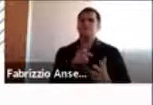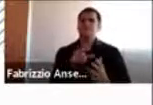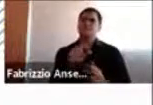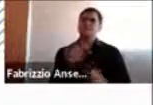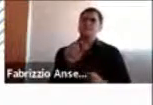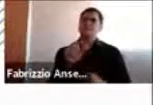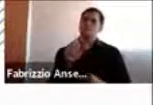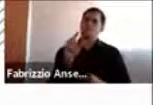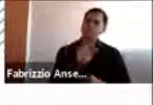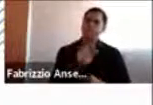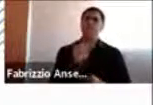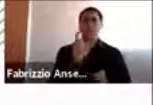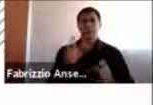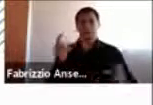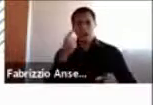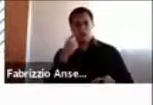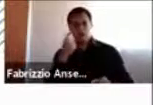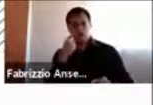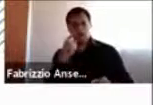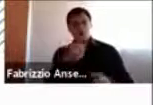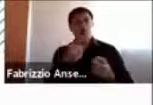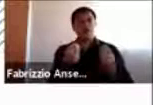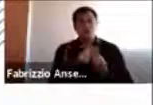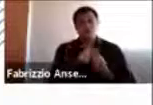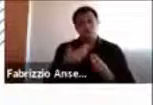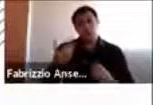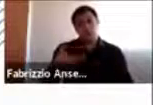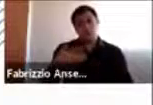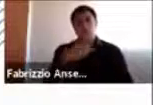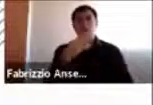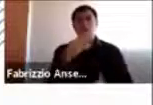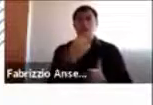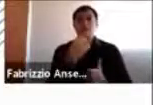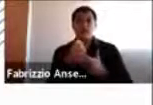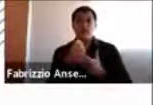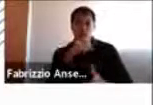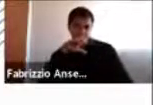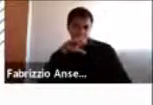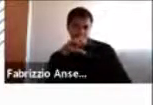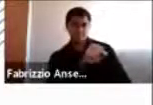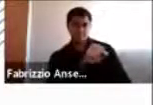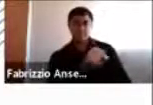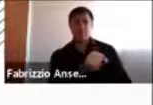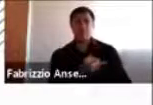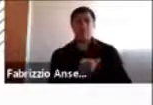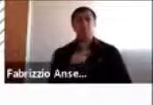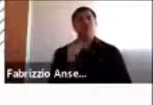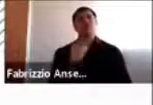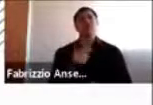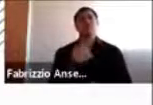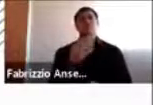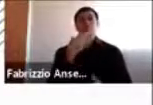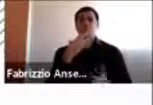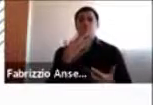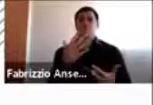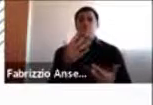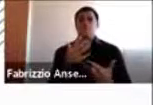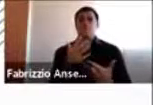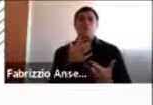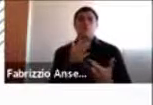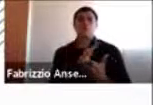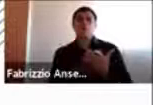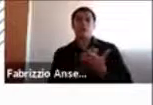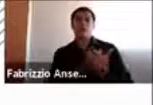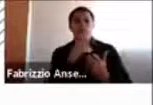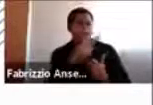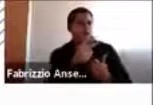conocido pero no por ello menos relevante y que fundamentalmente es una tarea que mide la velocidad con la cual los niños son